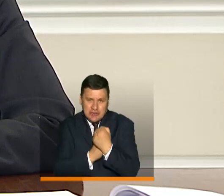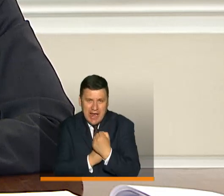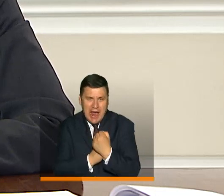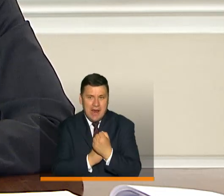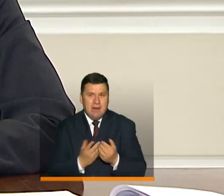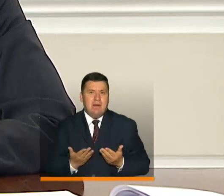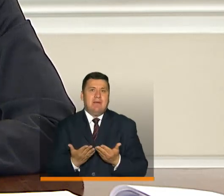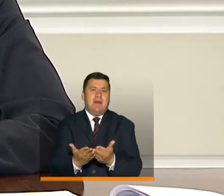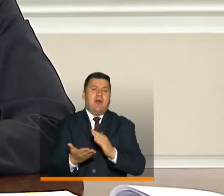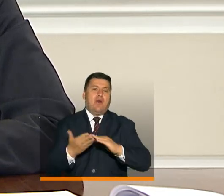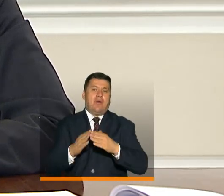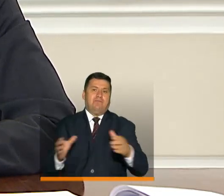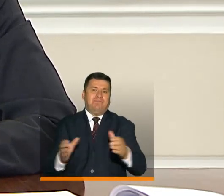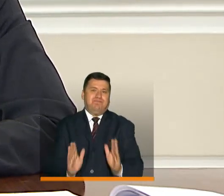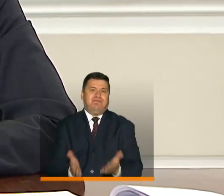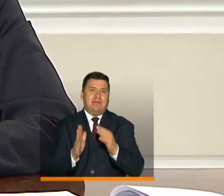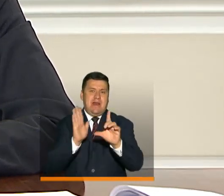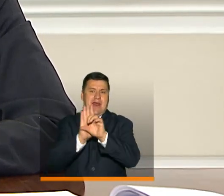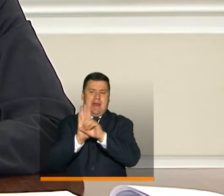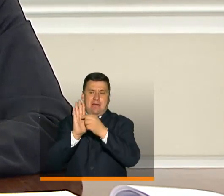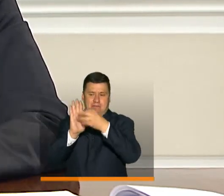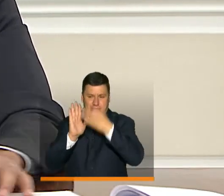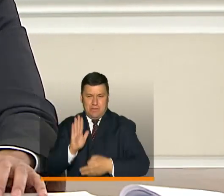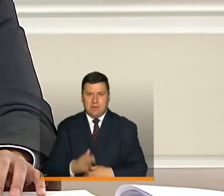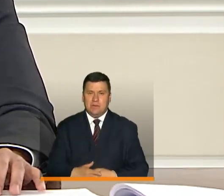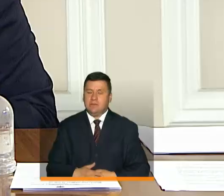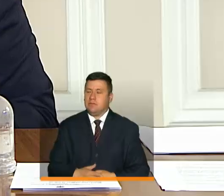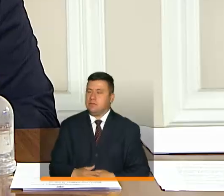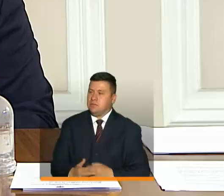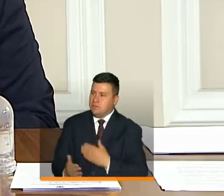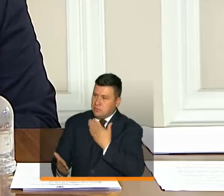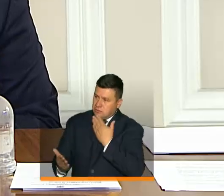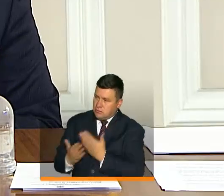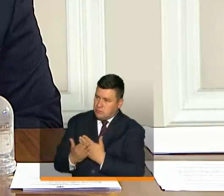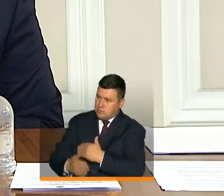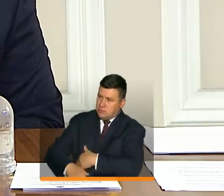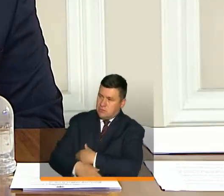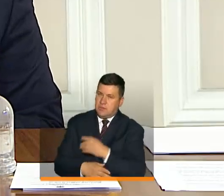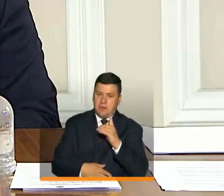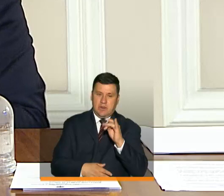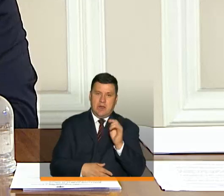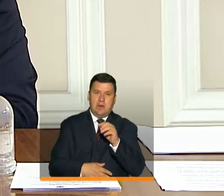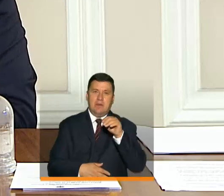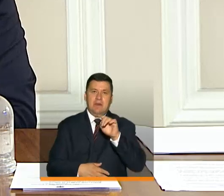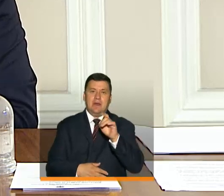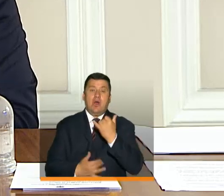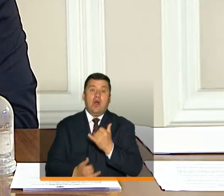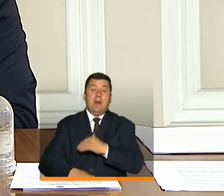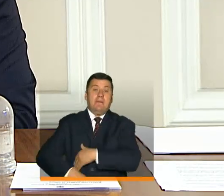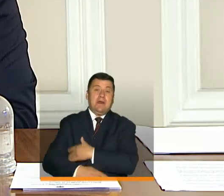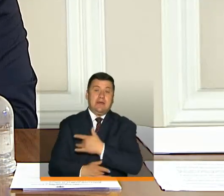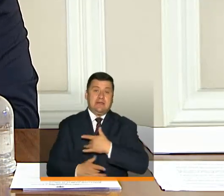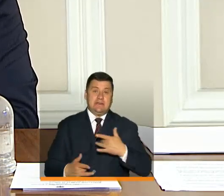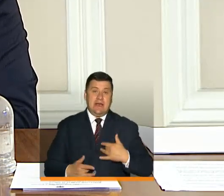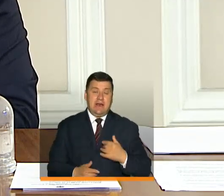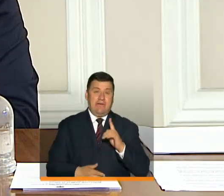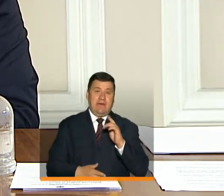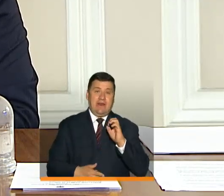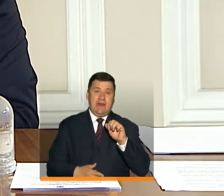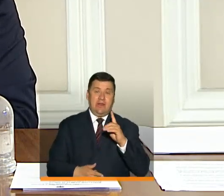con la comunidad y con todas las de la ley. Muchas gracias, ministro Diego Mesa. Y hoy el señor ministro de Salud, Fernando